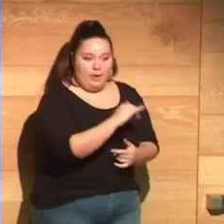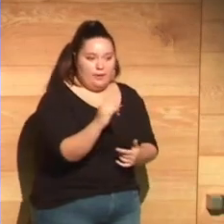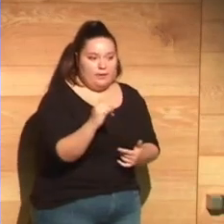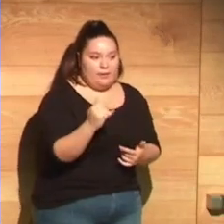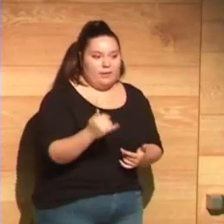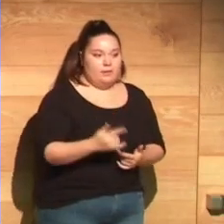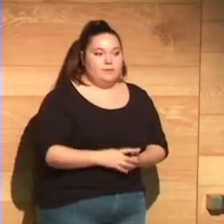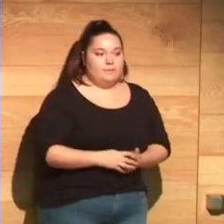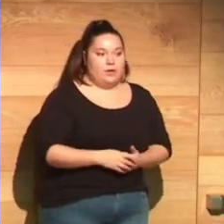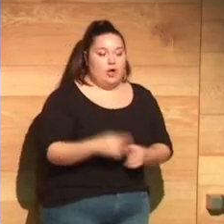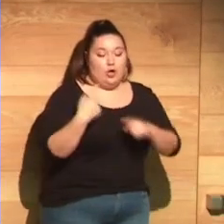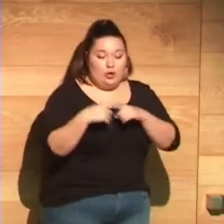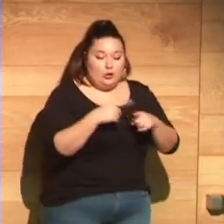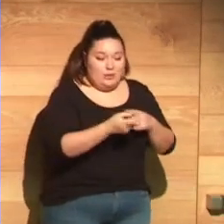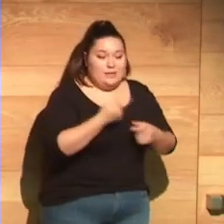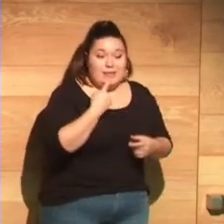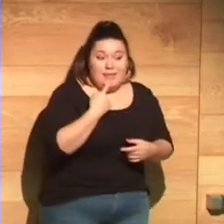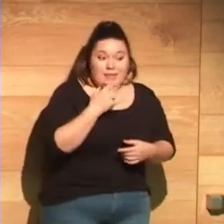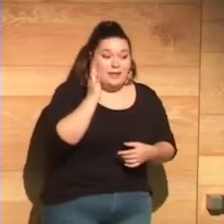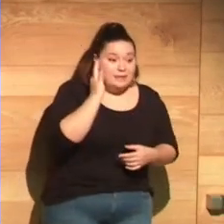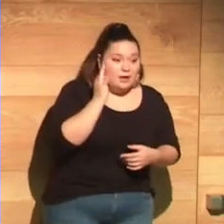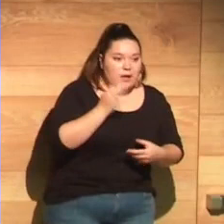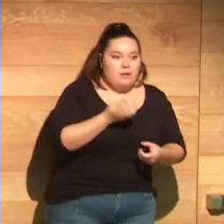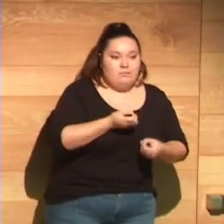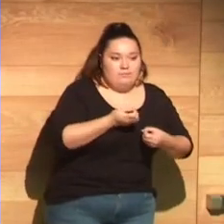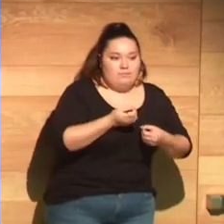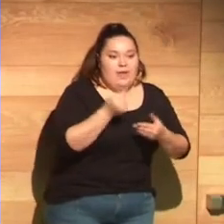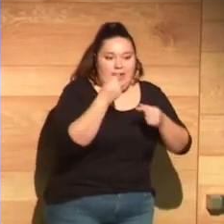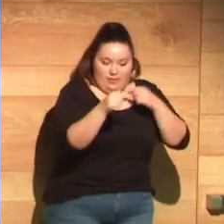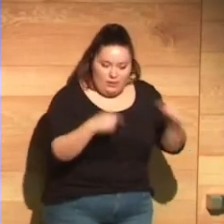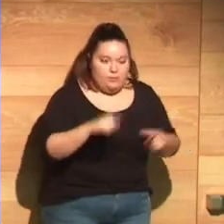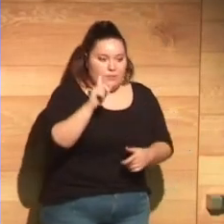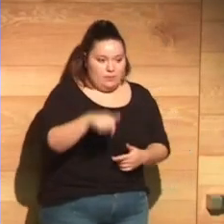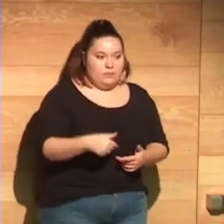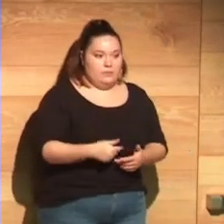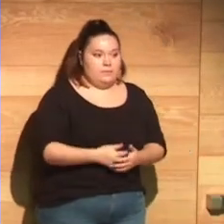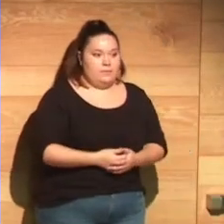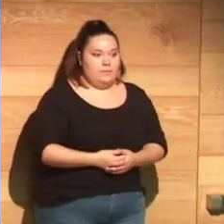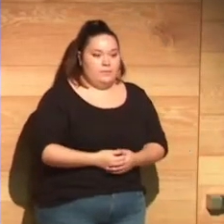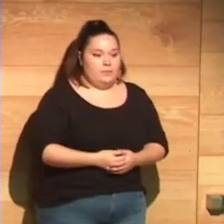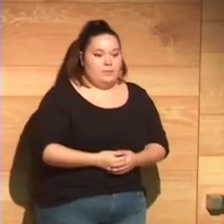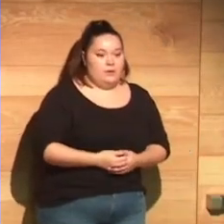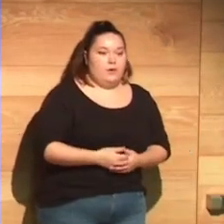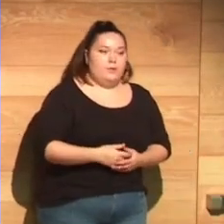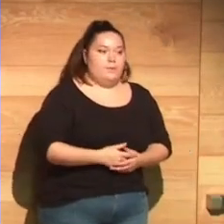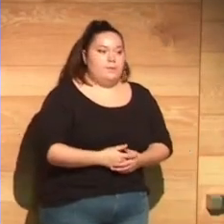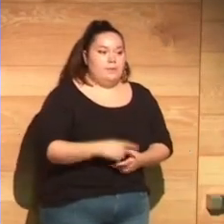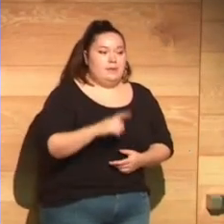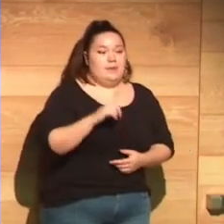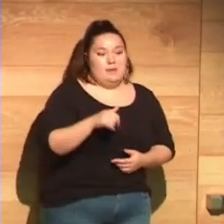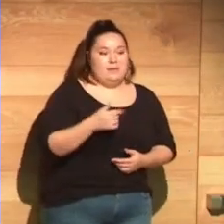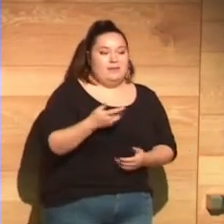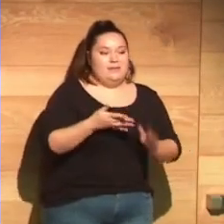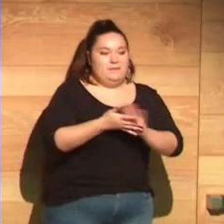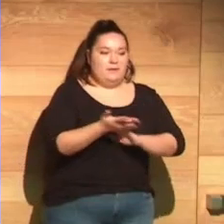me leo están editados por el autor de los libros, incluso las cosas que ella dice está editada por ella misma, porque ya nuestra